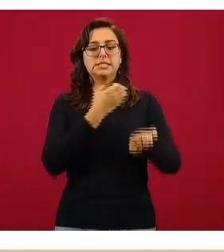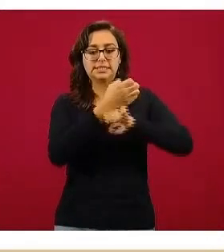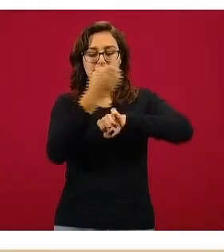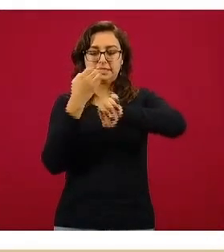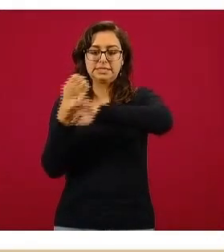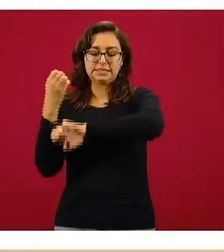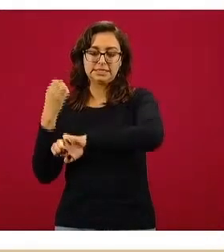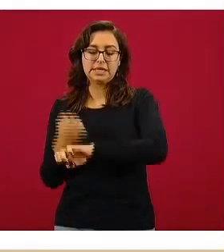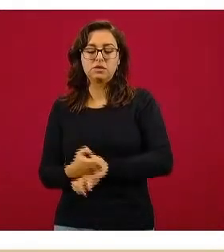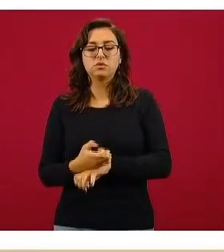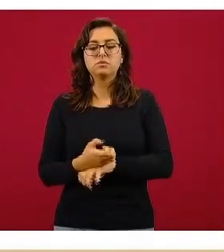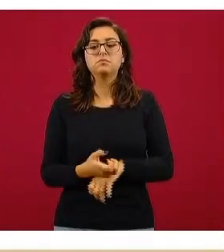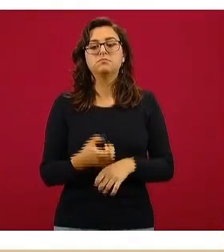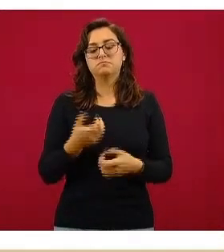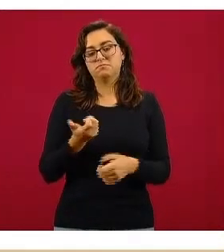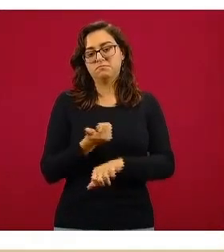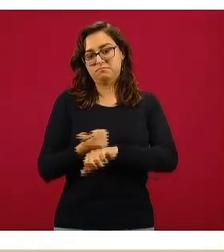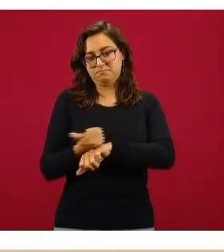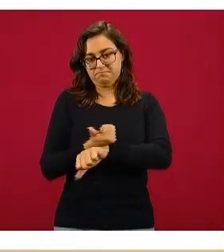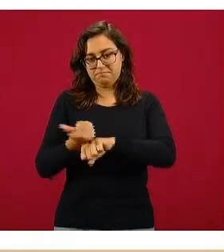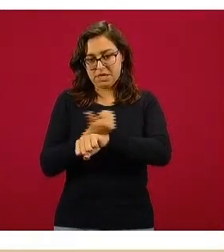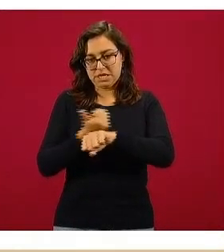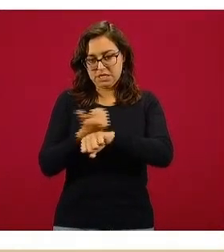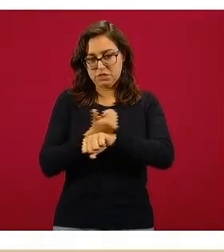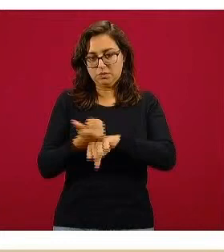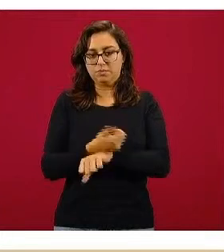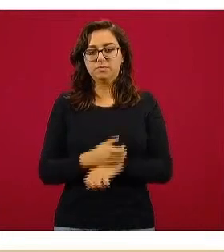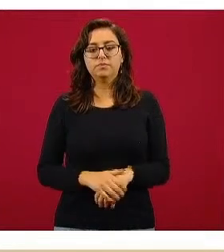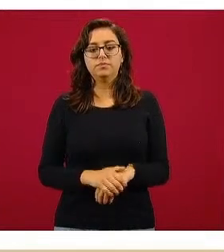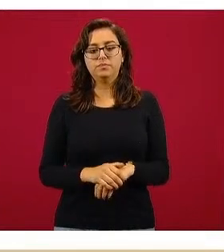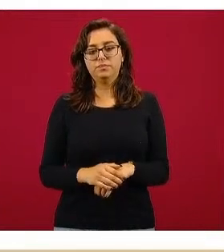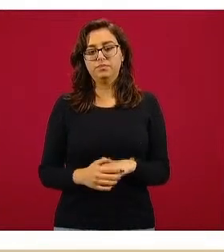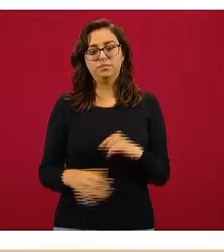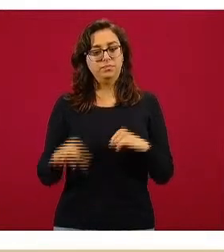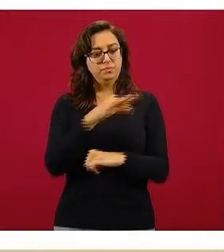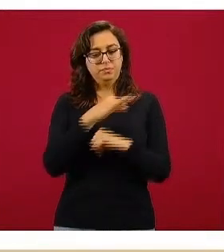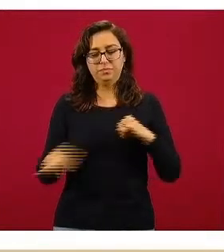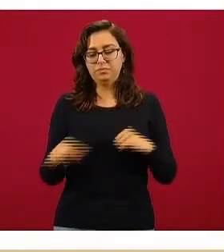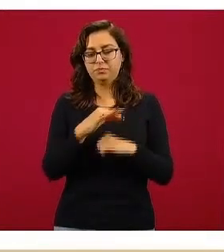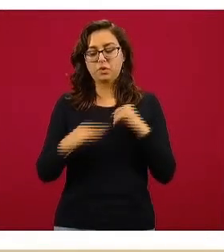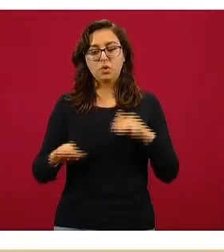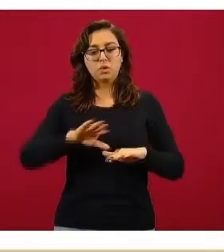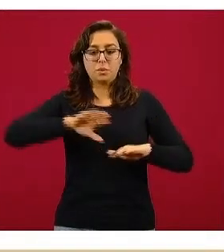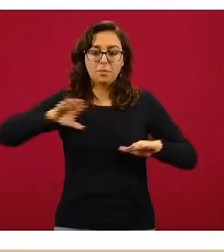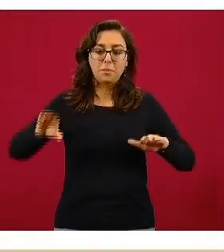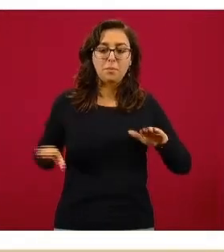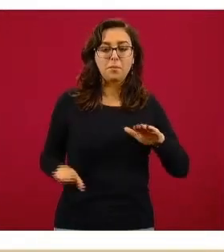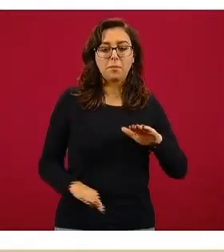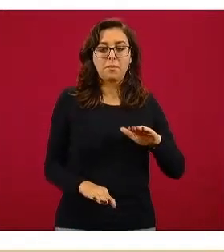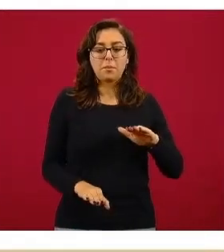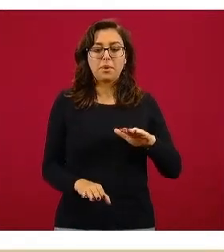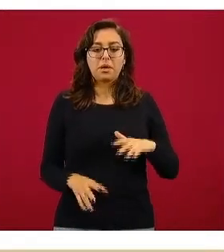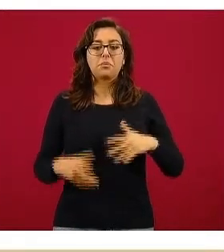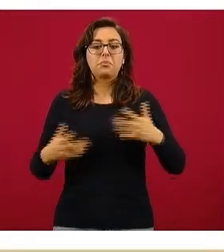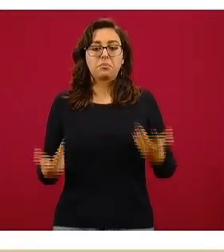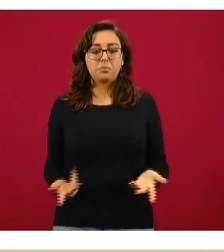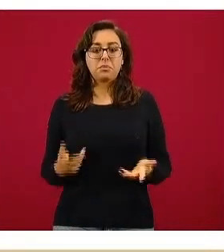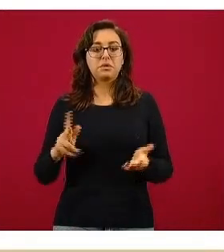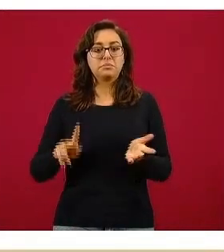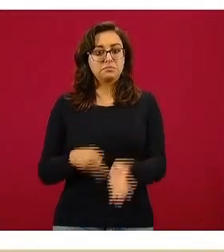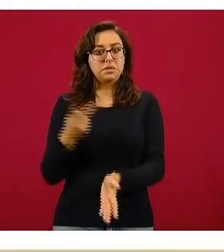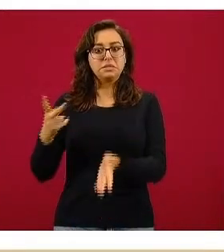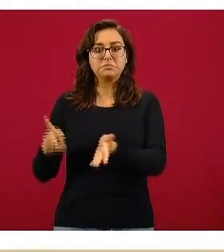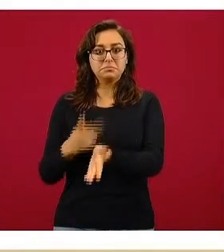federativas representadas por el color amarillo en el mapa, y finalmente ya en esta ocasión, digamos, repitiendo ya